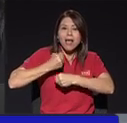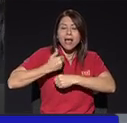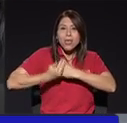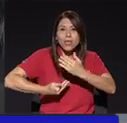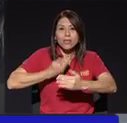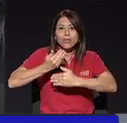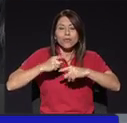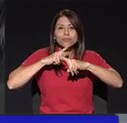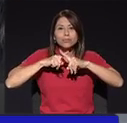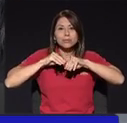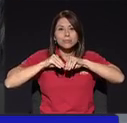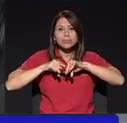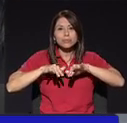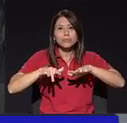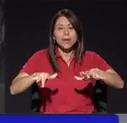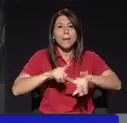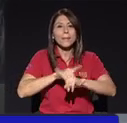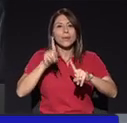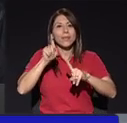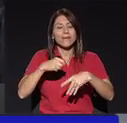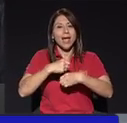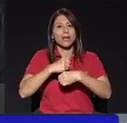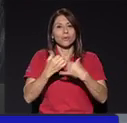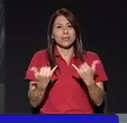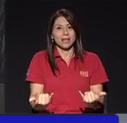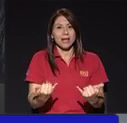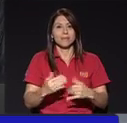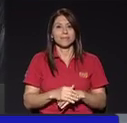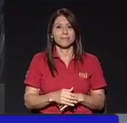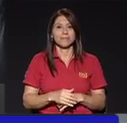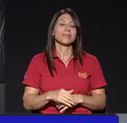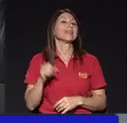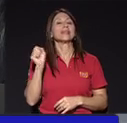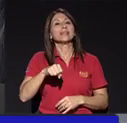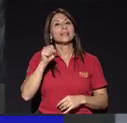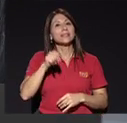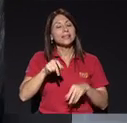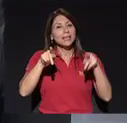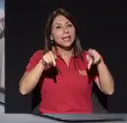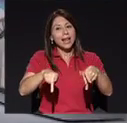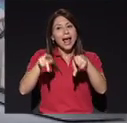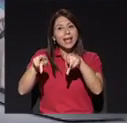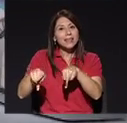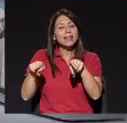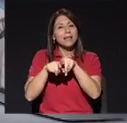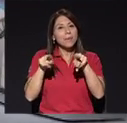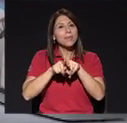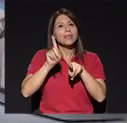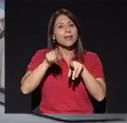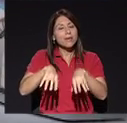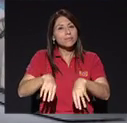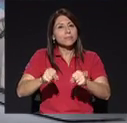vamos multiplicando las acciones. Pero hay que actuar ya. Sí, y que la gente también se